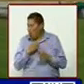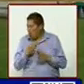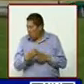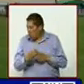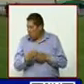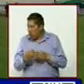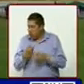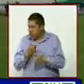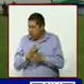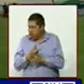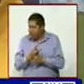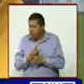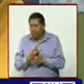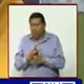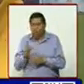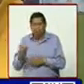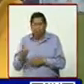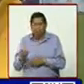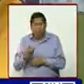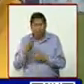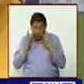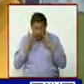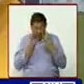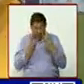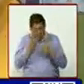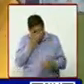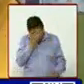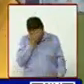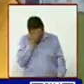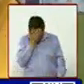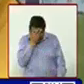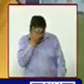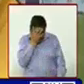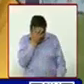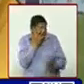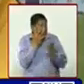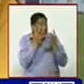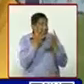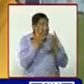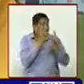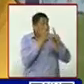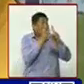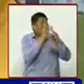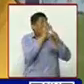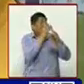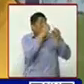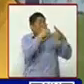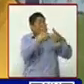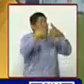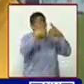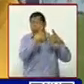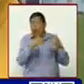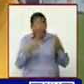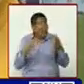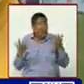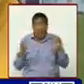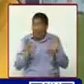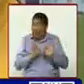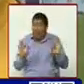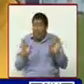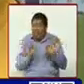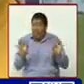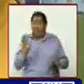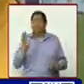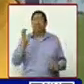la reserva, y ver todo eso, o sea, ver cómo es el sacrificio del jugador por lograr esa meta, y no, tal